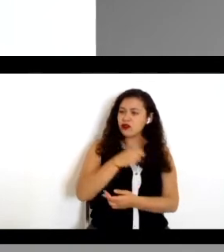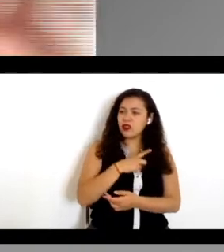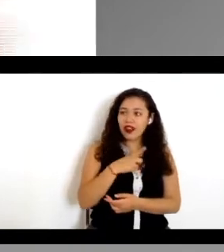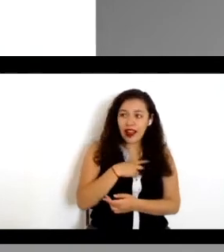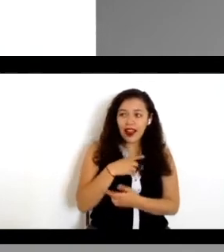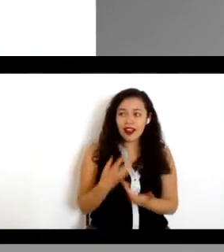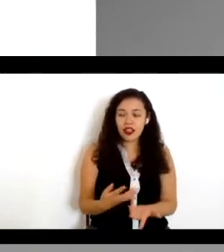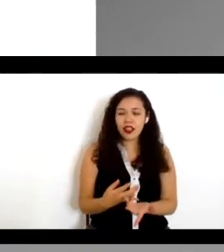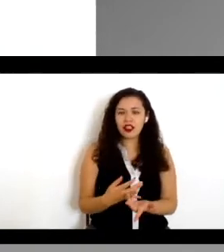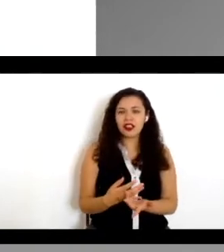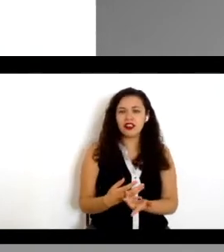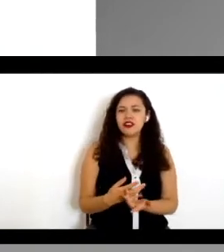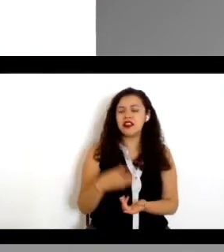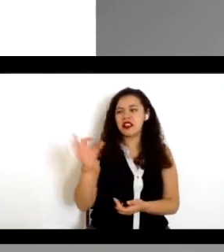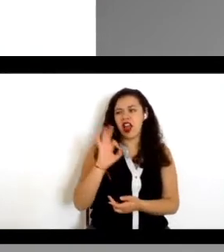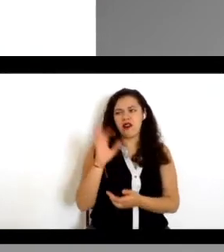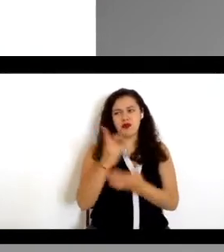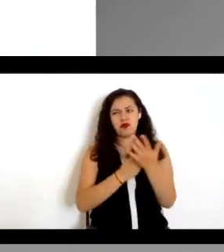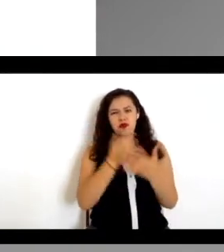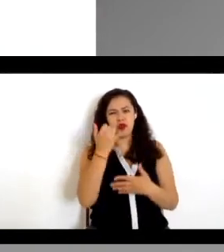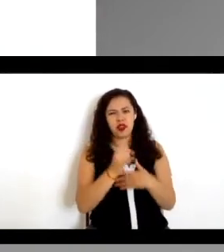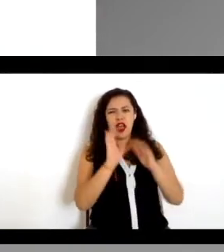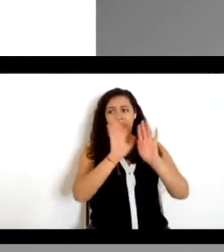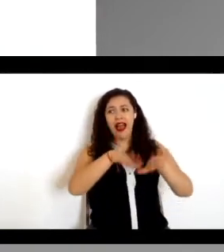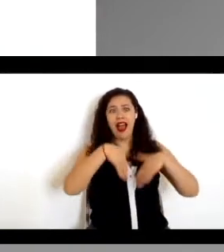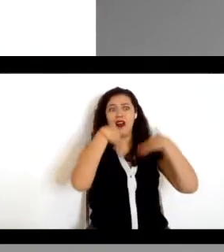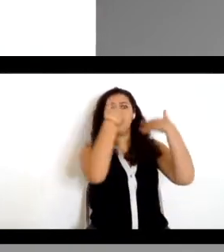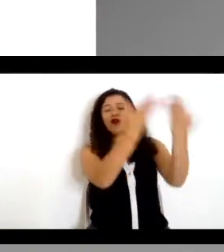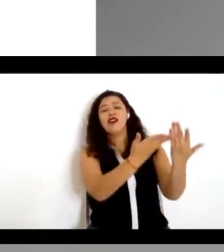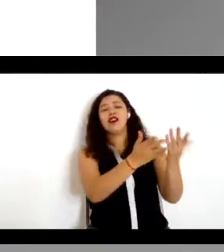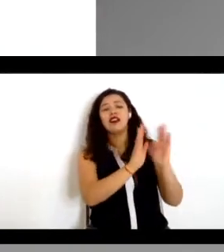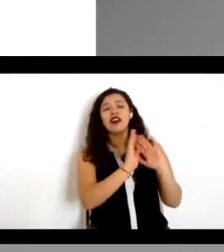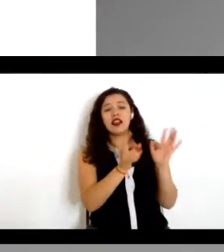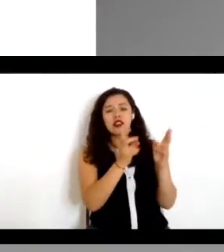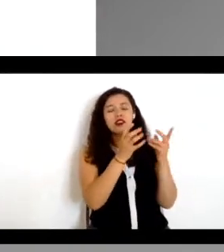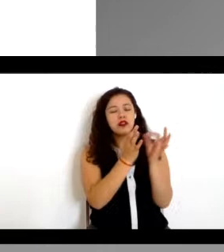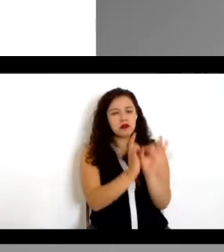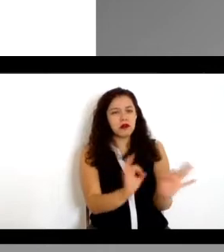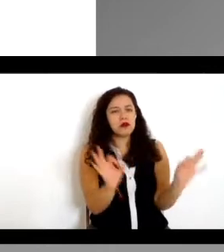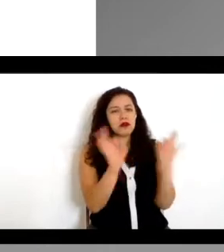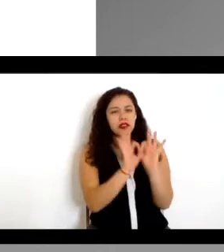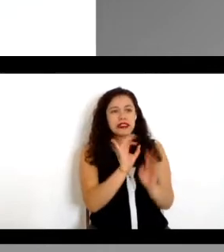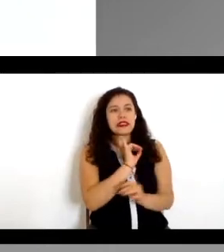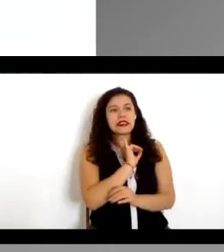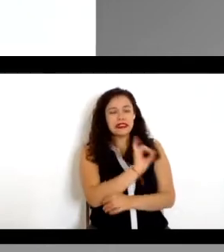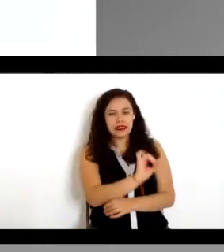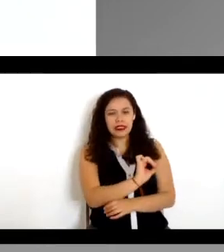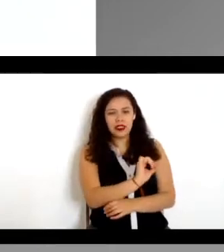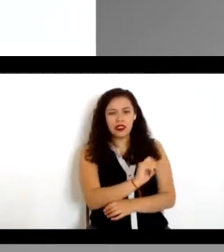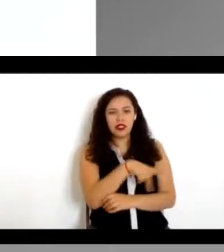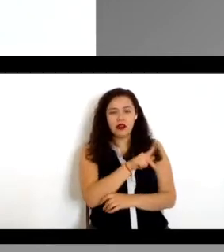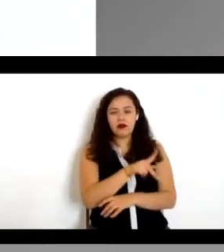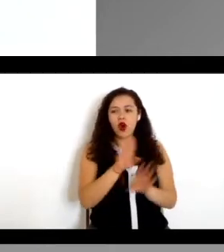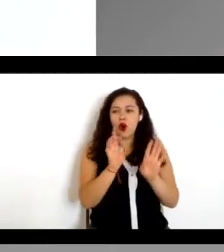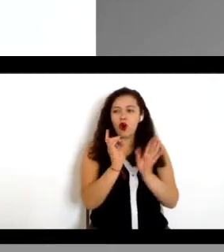a lo mejor un programa o de algo externo. Ese algo externo es importante, pero solo va a ser ese